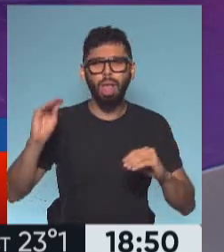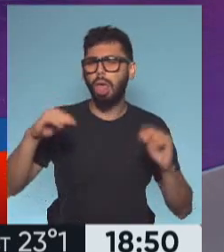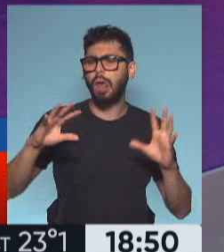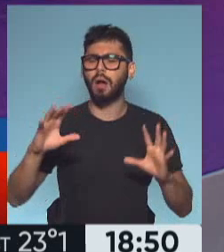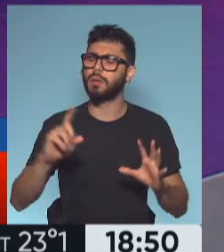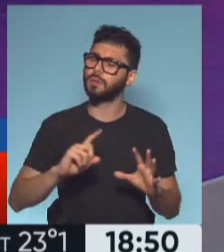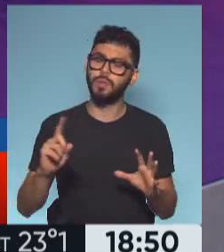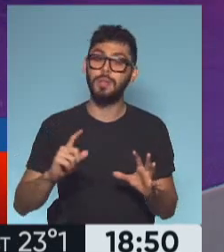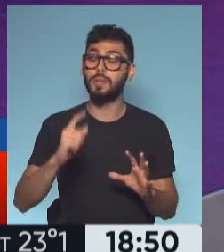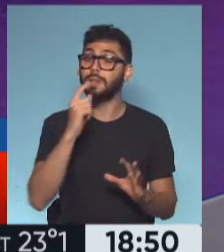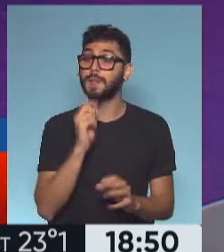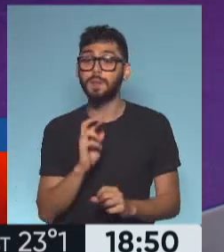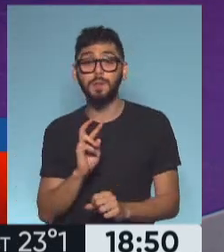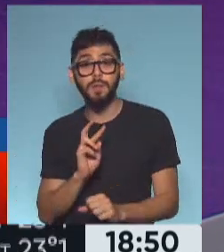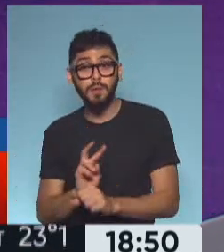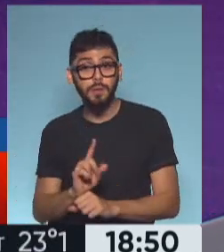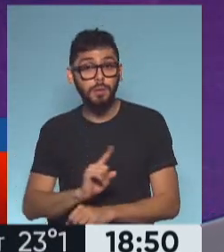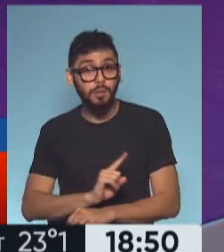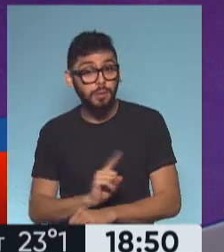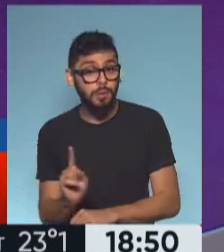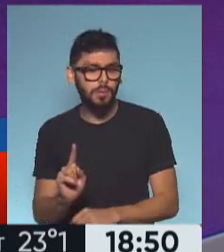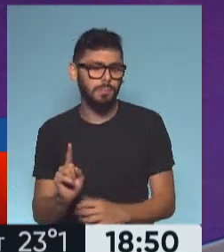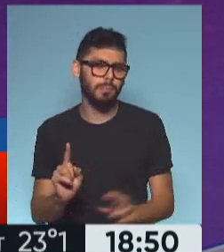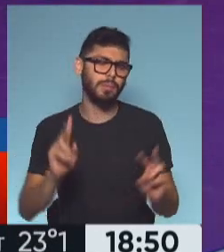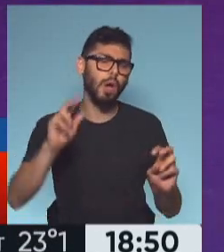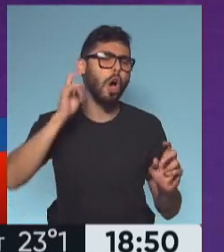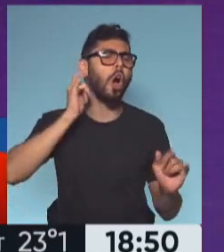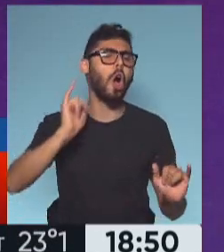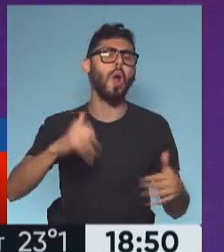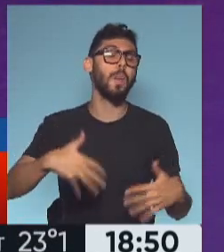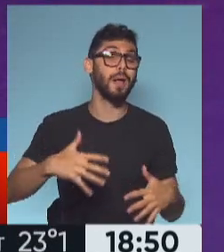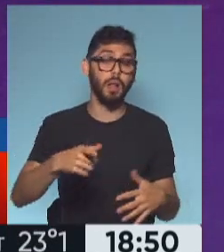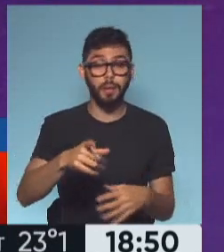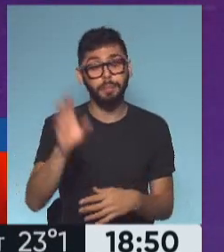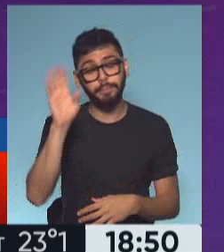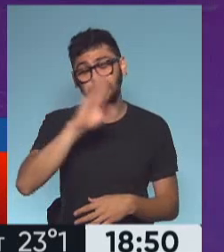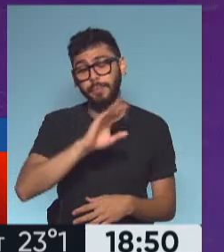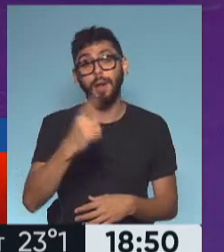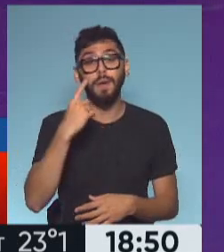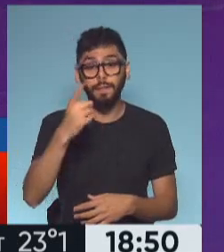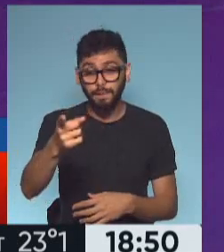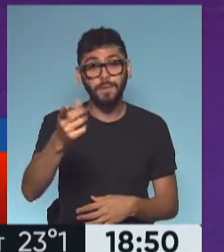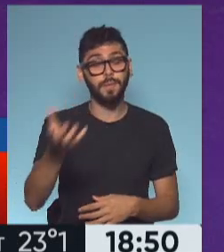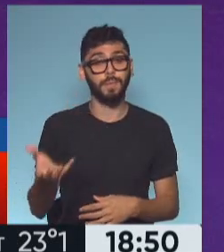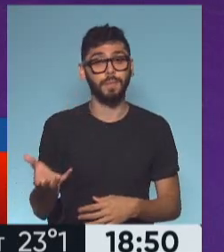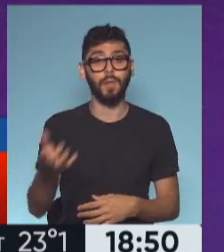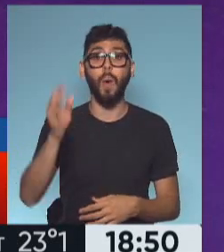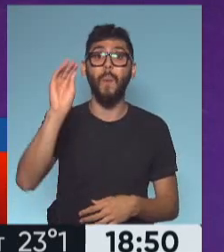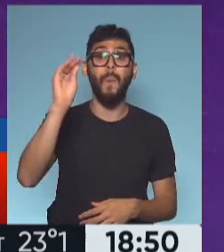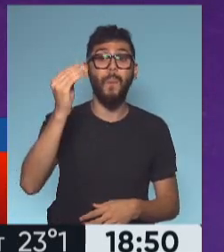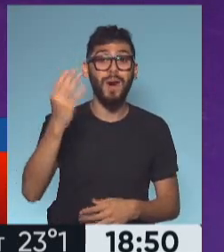las precauciones necesarias, y olvídense eso de que a los jóvenes no les pasa nada. Fíjense el Aquí espejo,